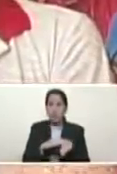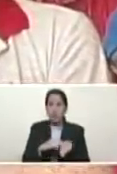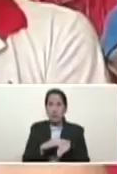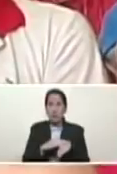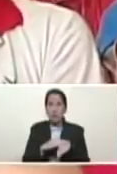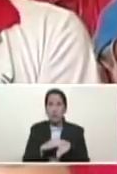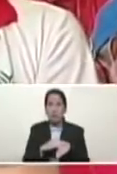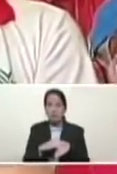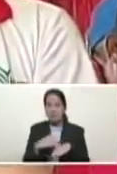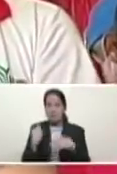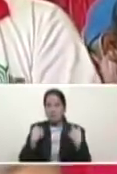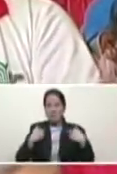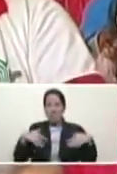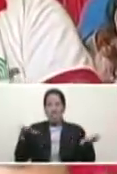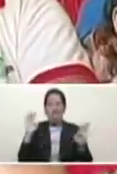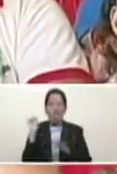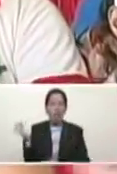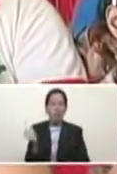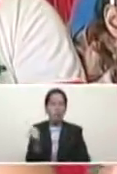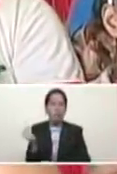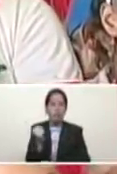hacerme loco.